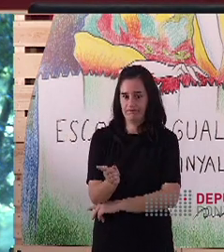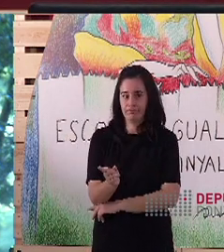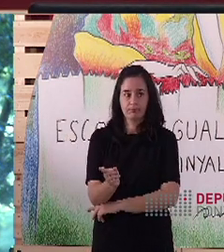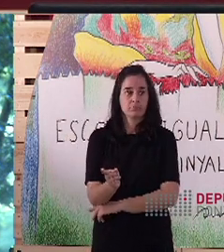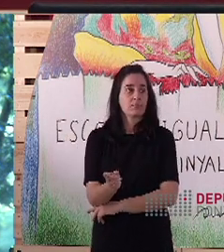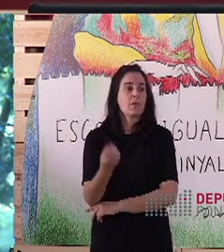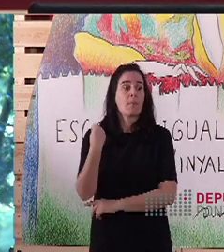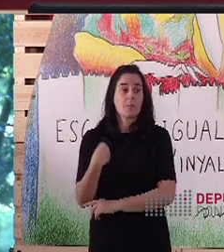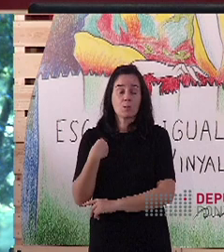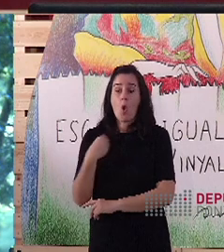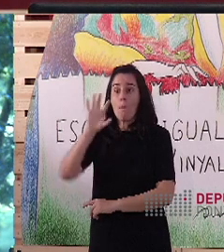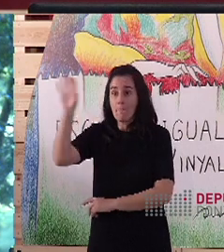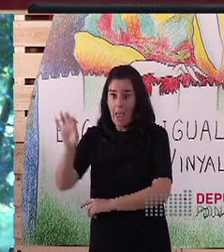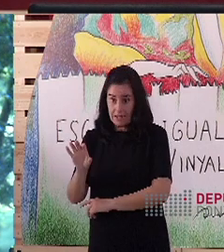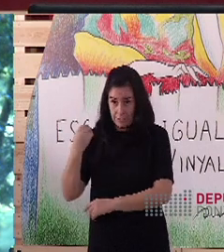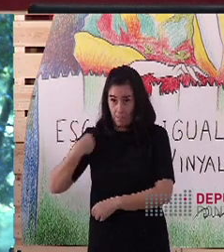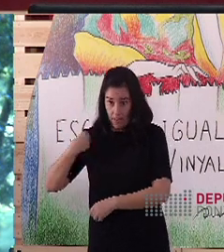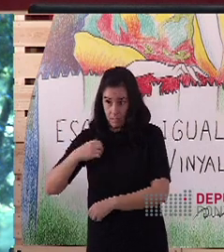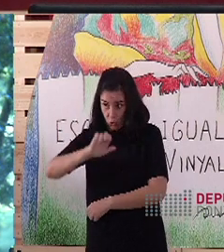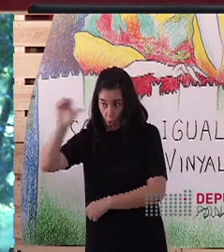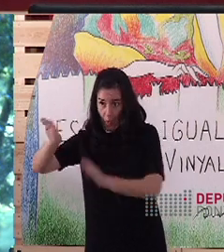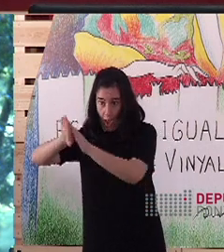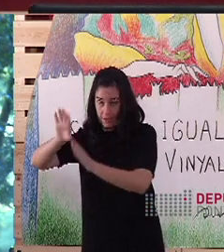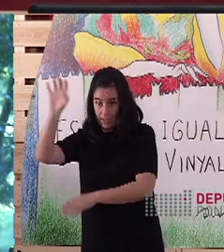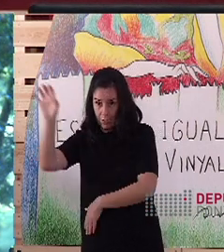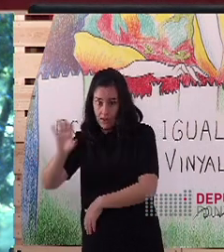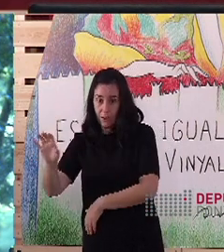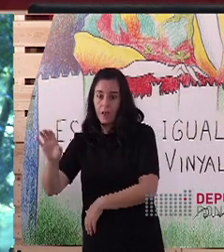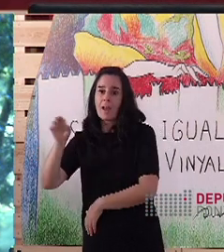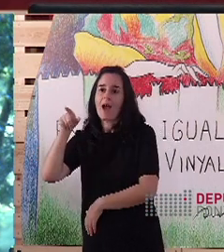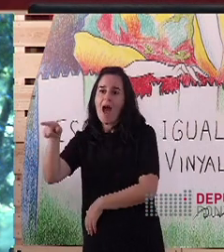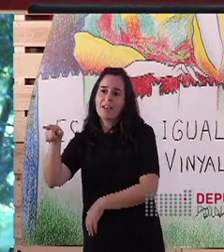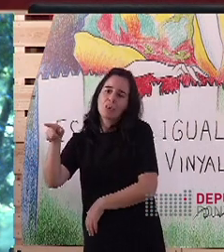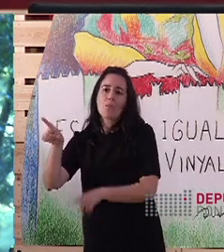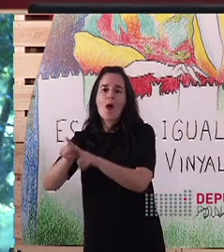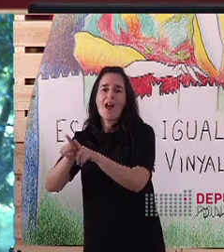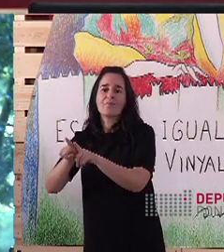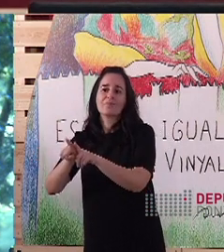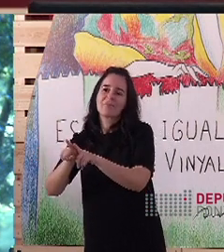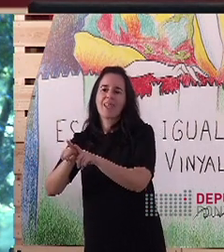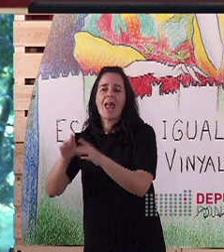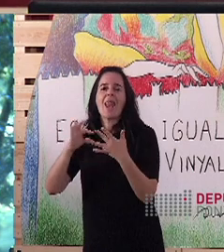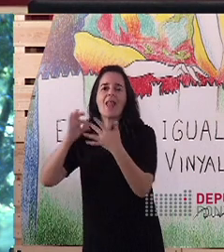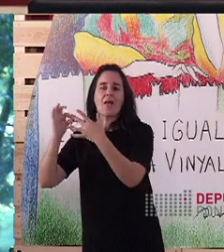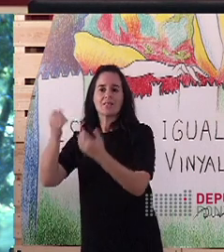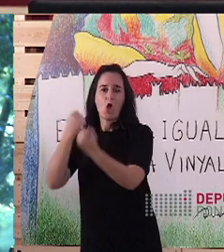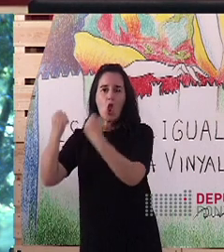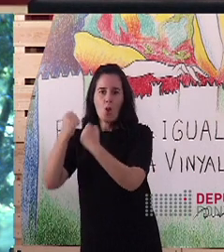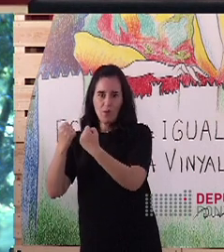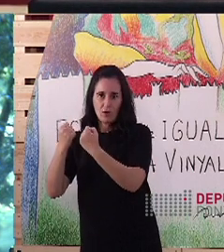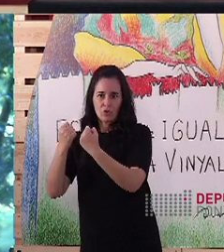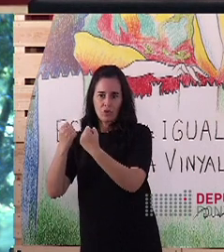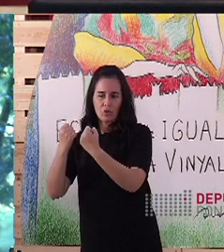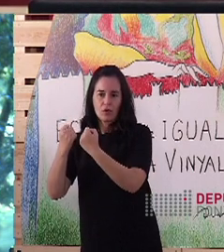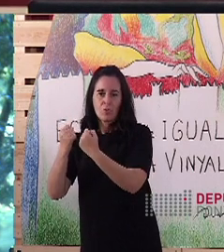En algunos de estos países, las élites económicas van a contemplar con auténtico estupor cómo